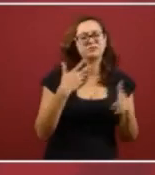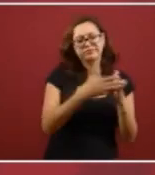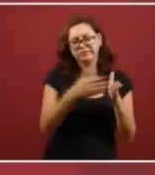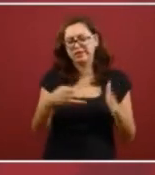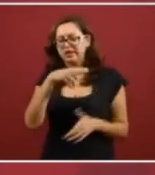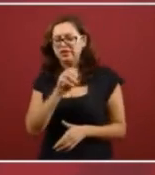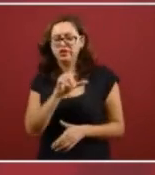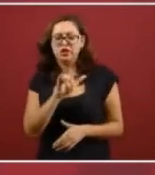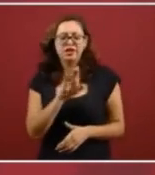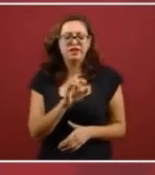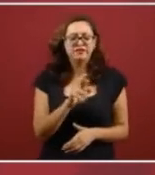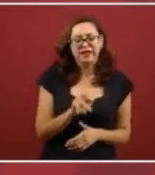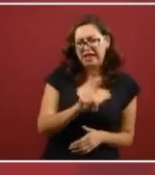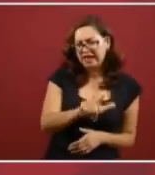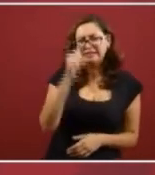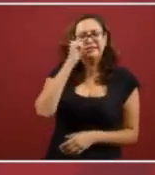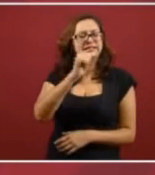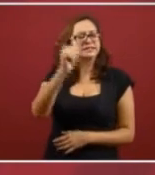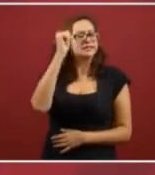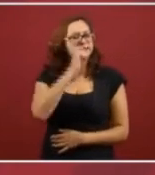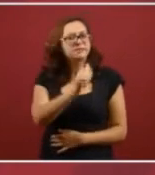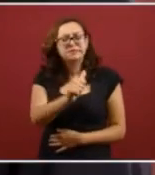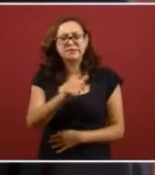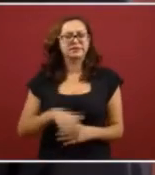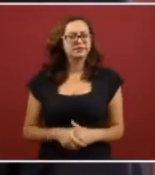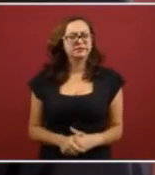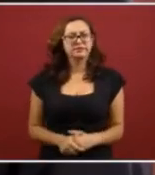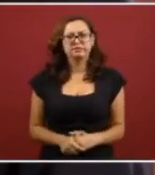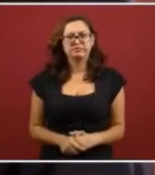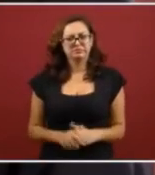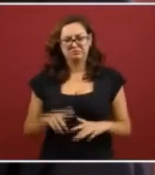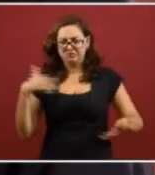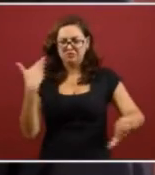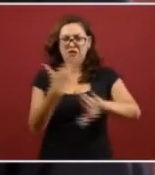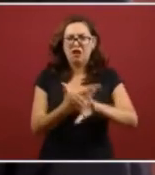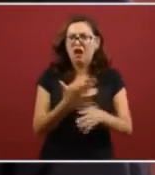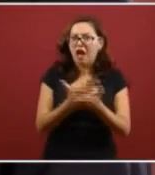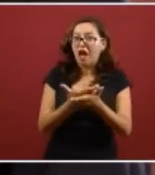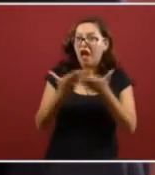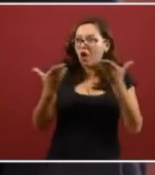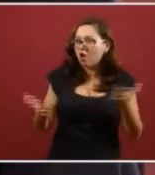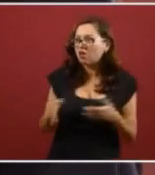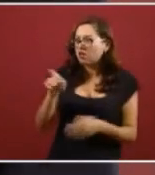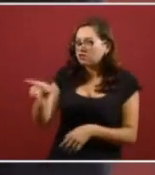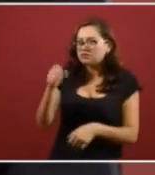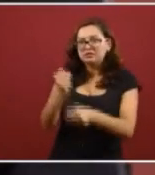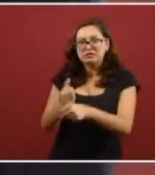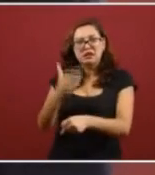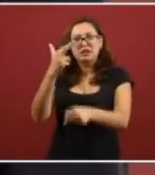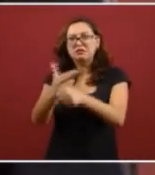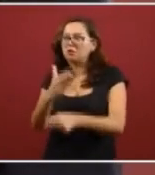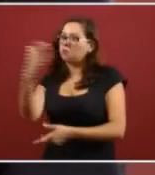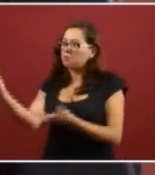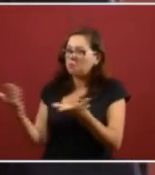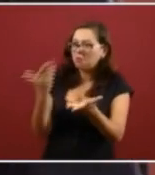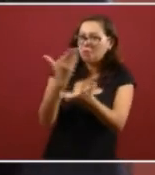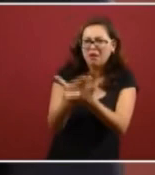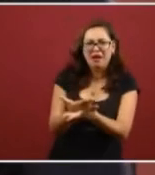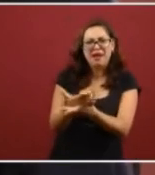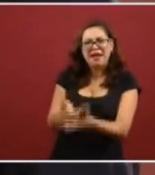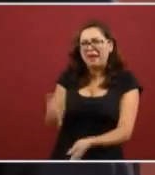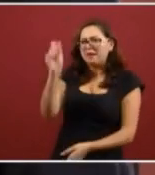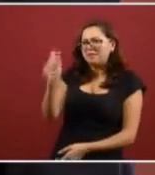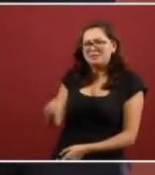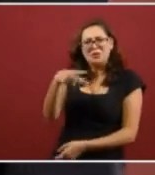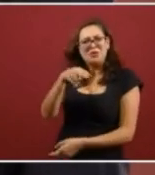I complained about the neoliberal politics. Aceptar. And I cannot accept nada que anything signifique that más would